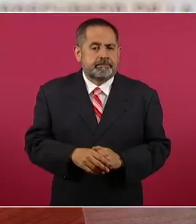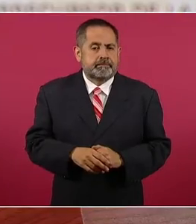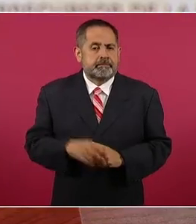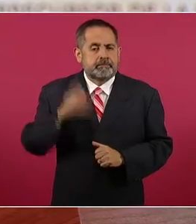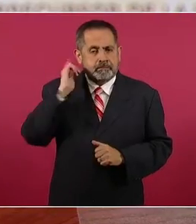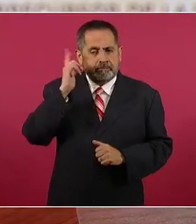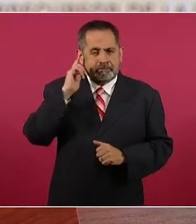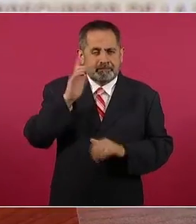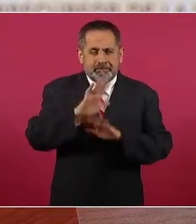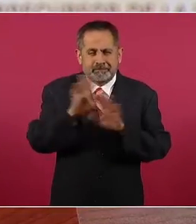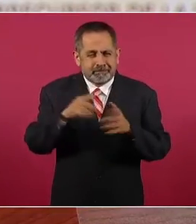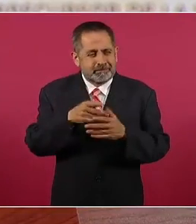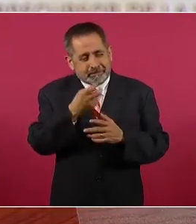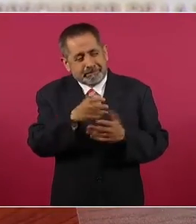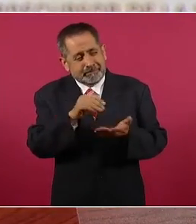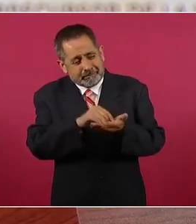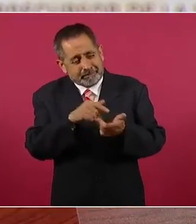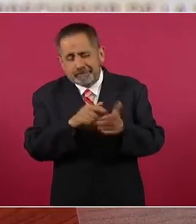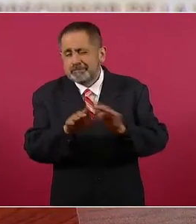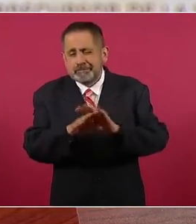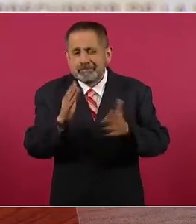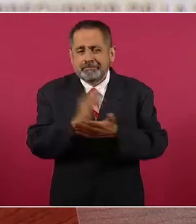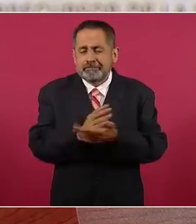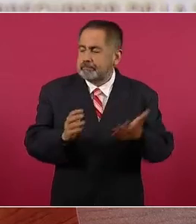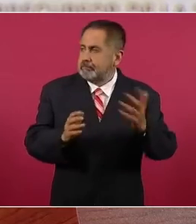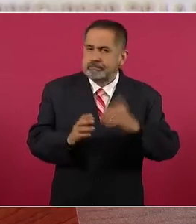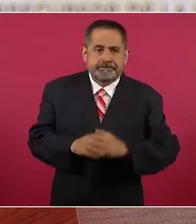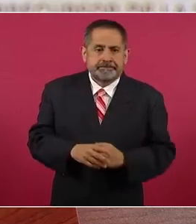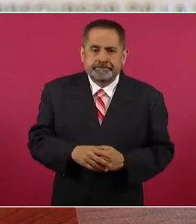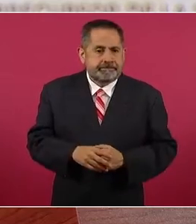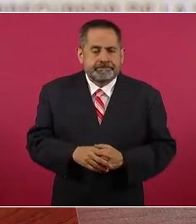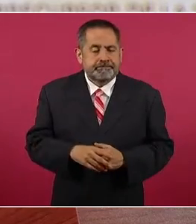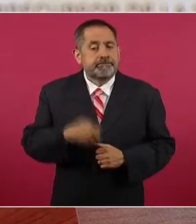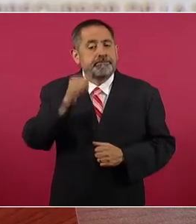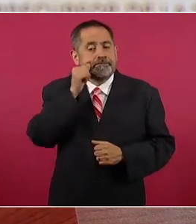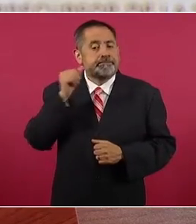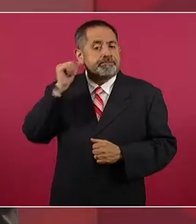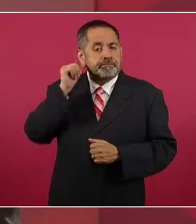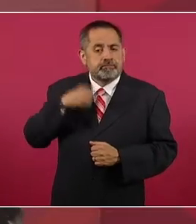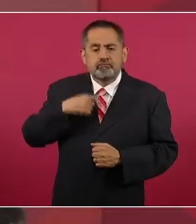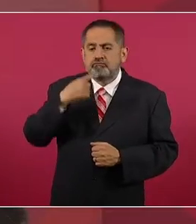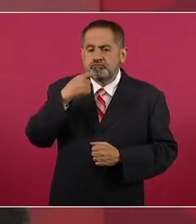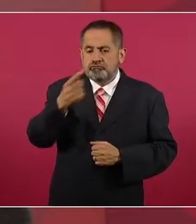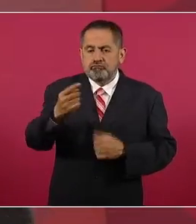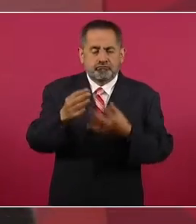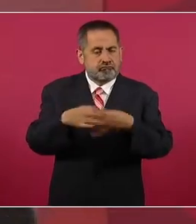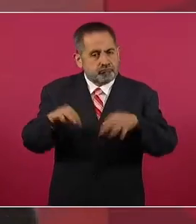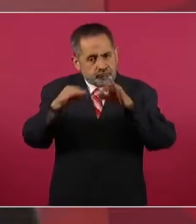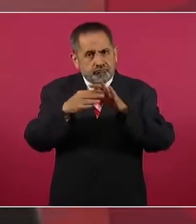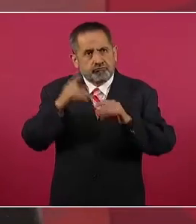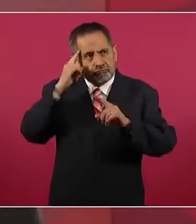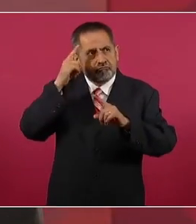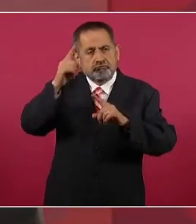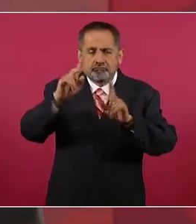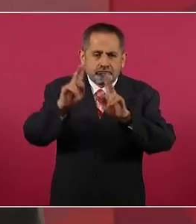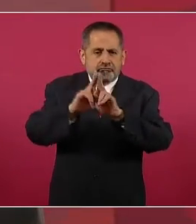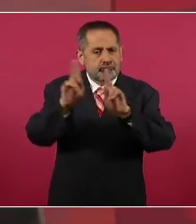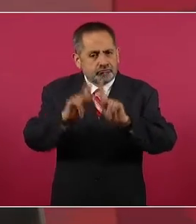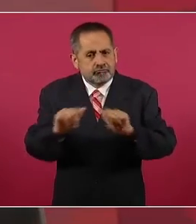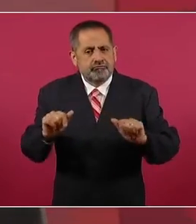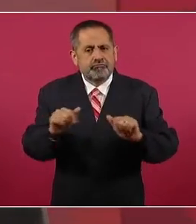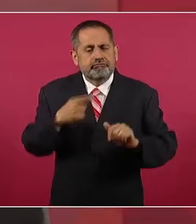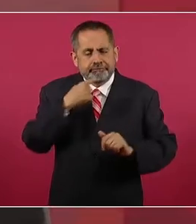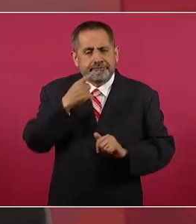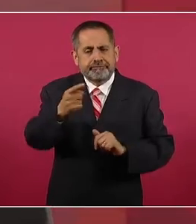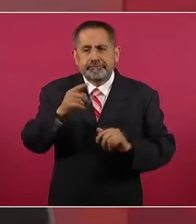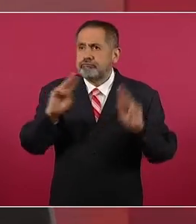no se sigan haciendo esas cosas. Además, ayer hablé de que es importante conseguir la paz